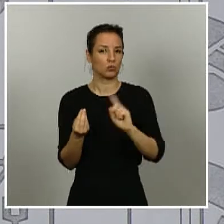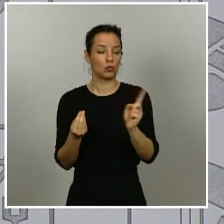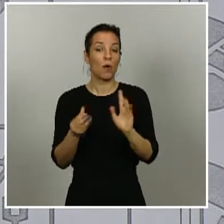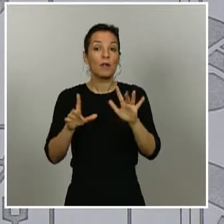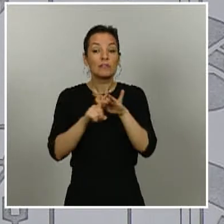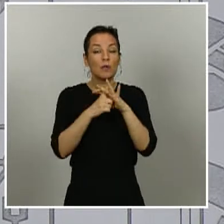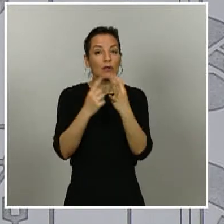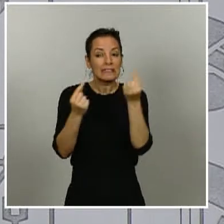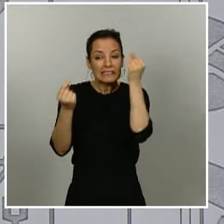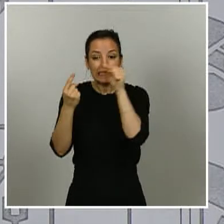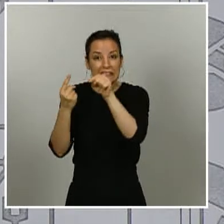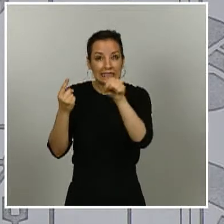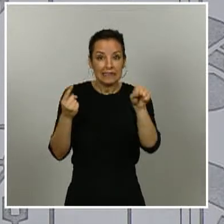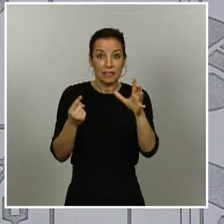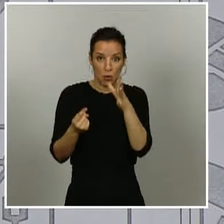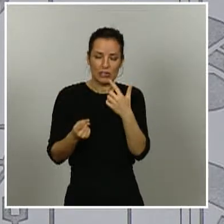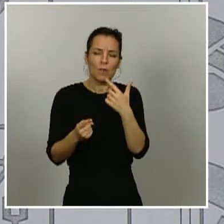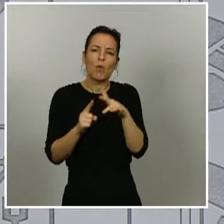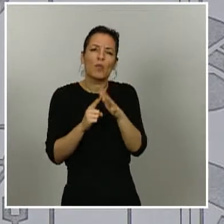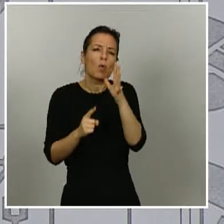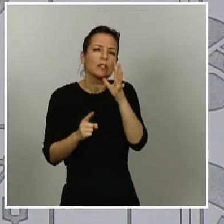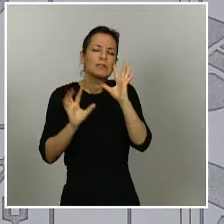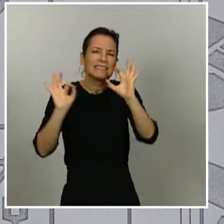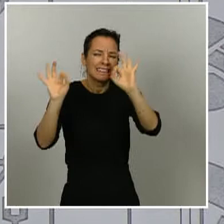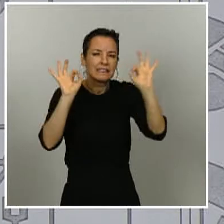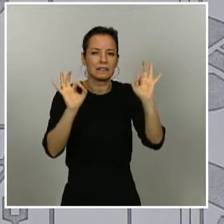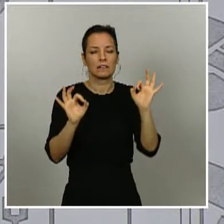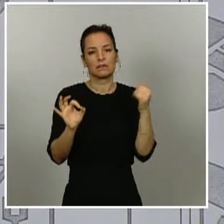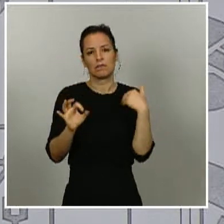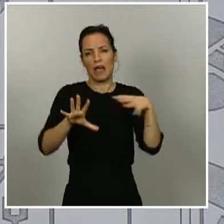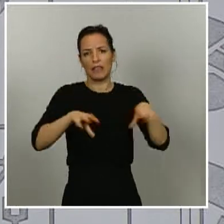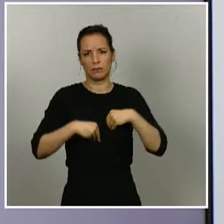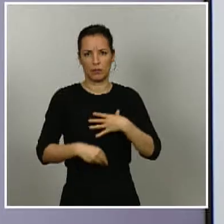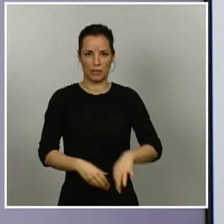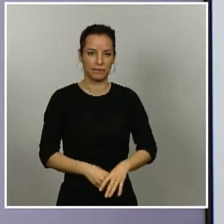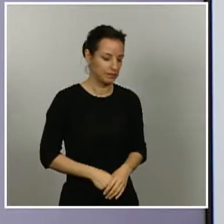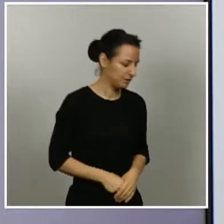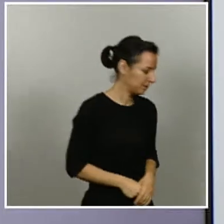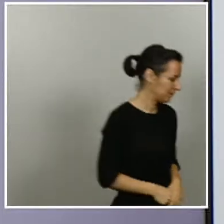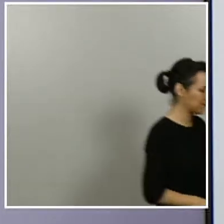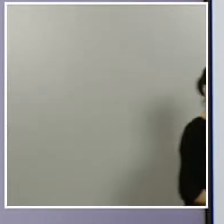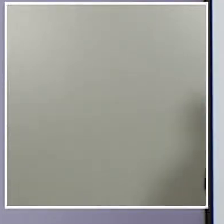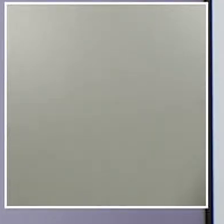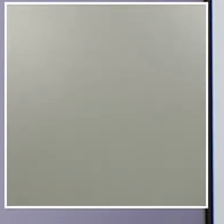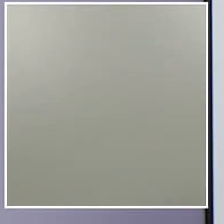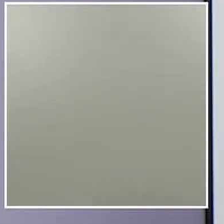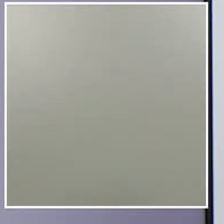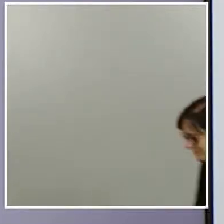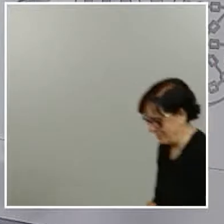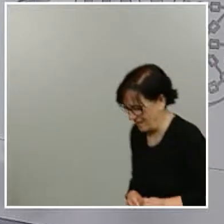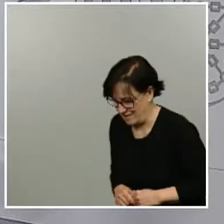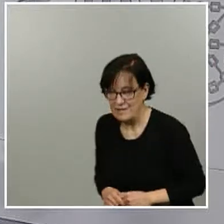esta y por razones muy concretas son perfectamente aceptables. Servimedia le formula un par de